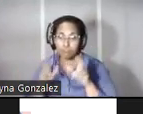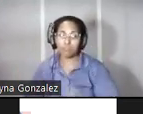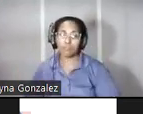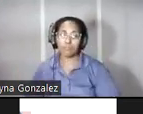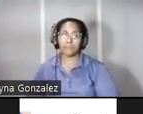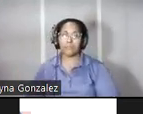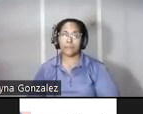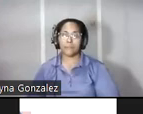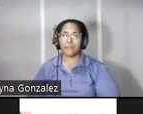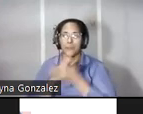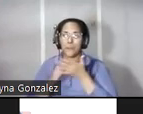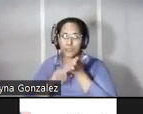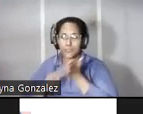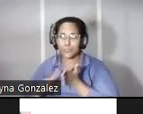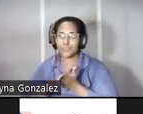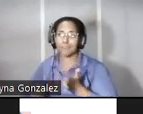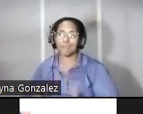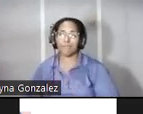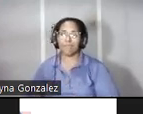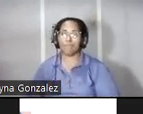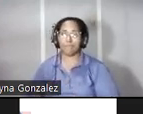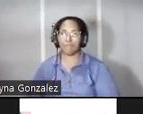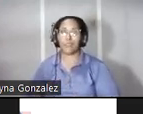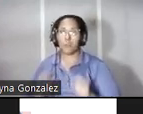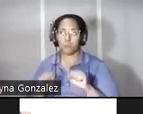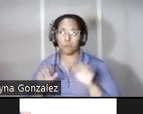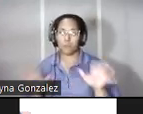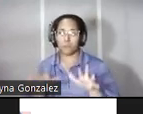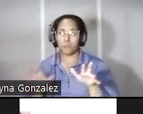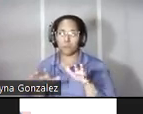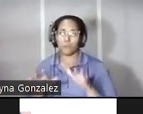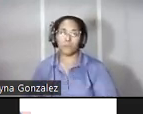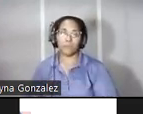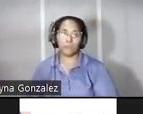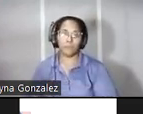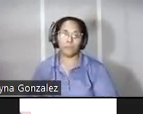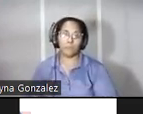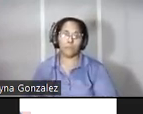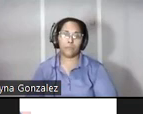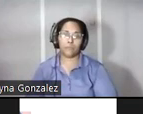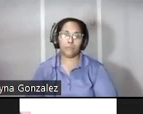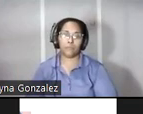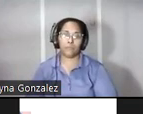escuchar parte de la investigación, ¿verdad? Que es lo que hemos podido hacer.